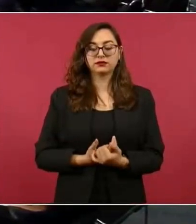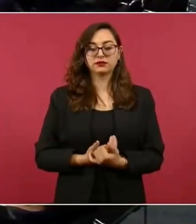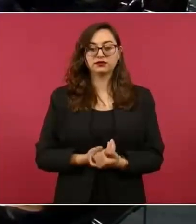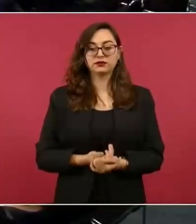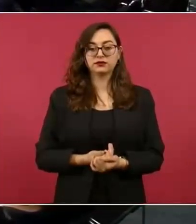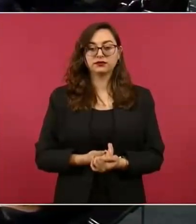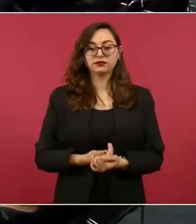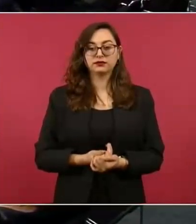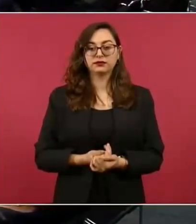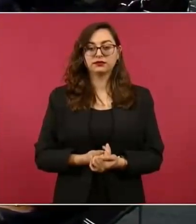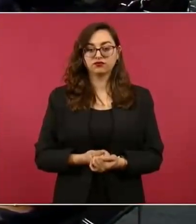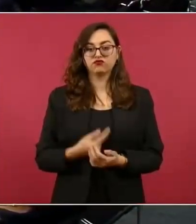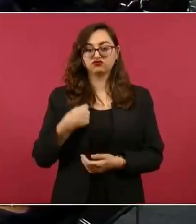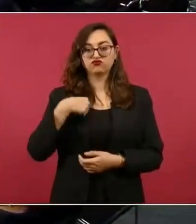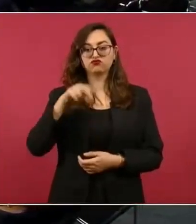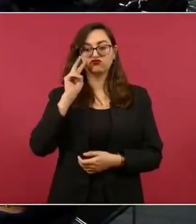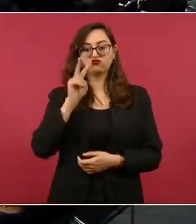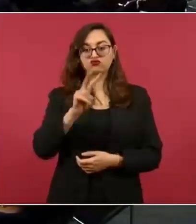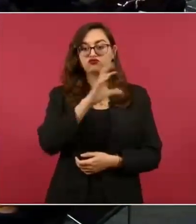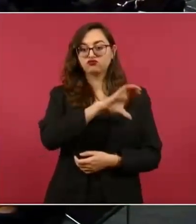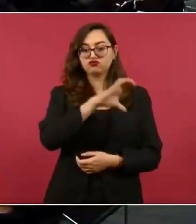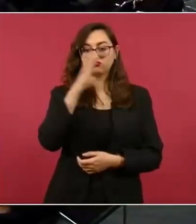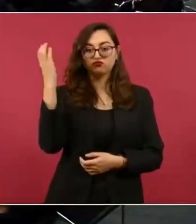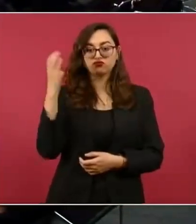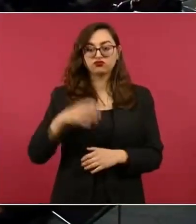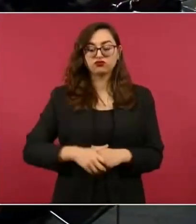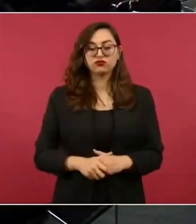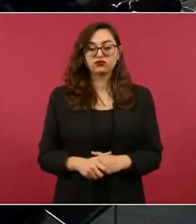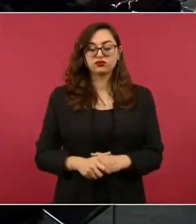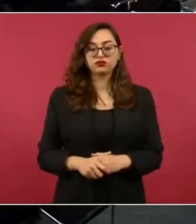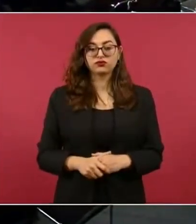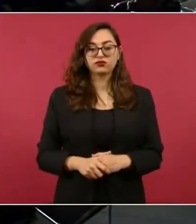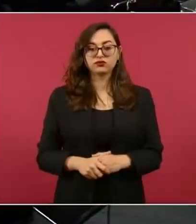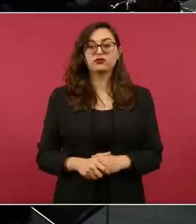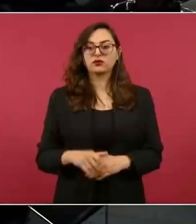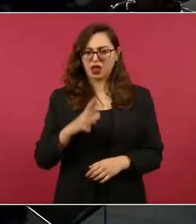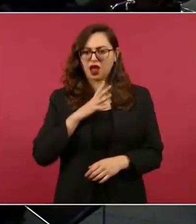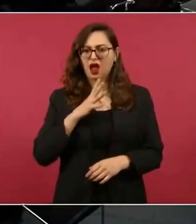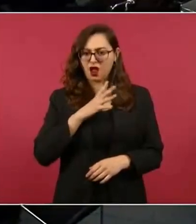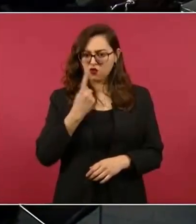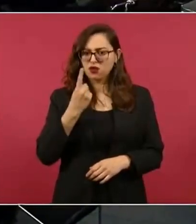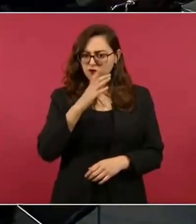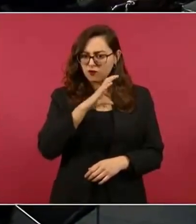Pero vi la foto, o al no ser que sí existe.